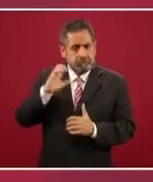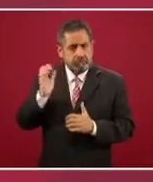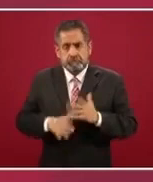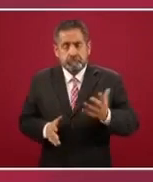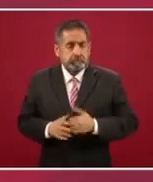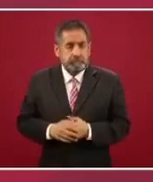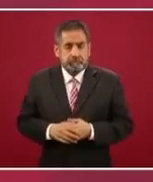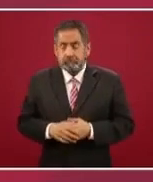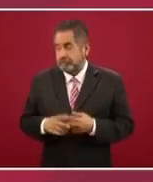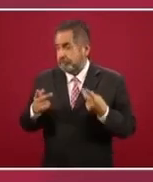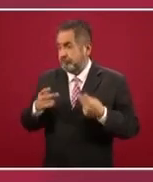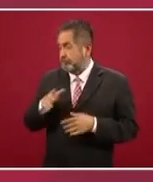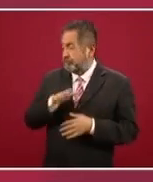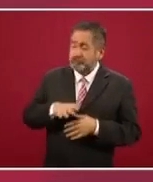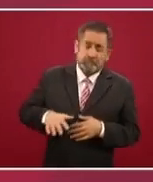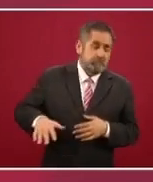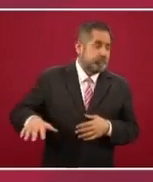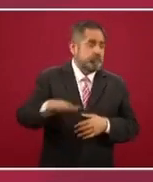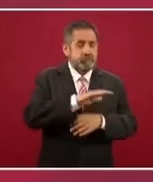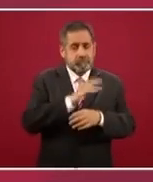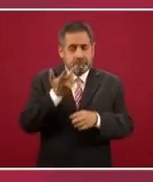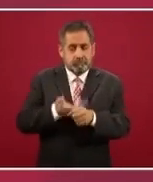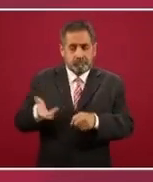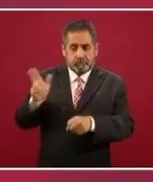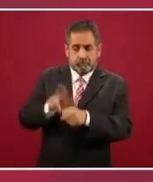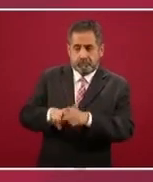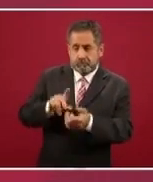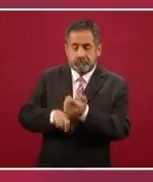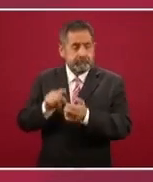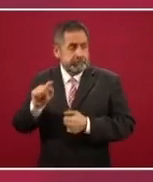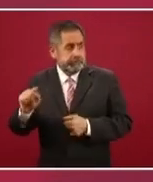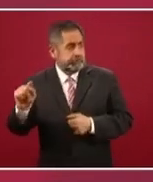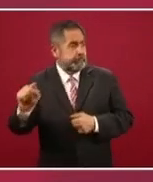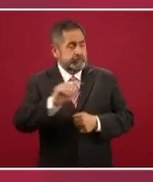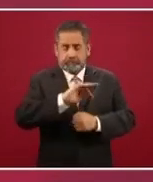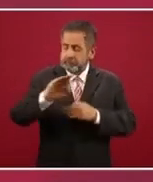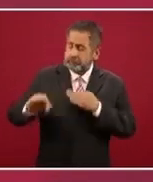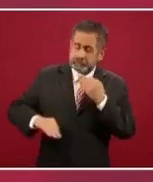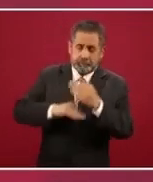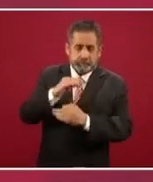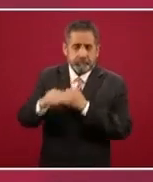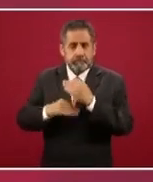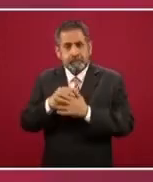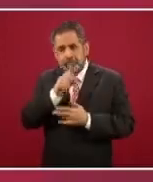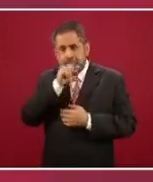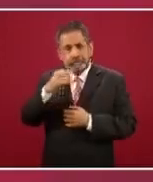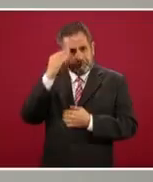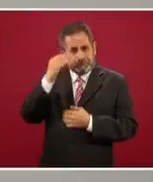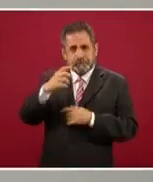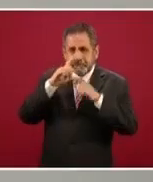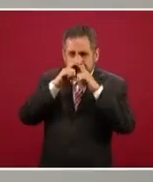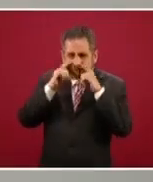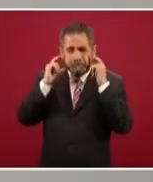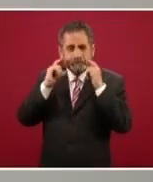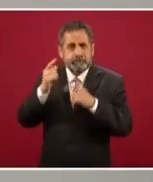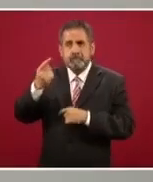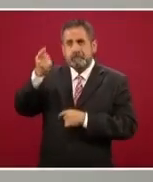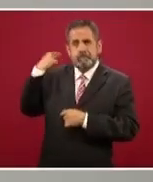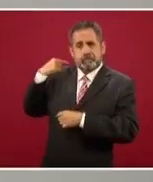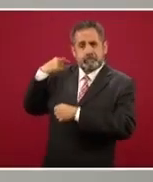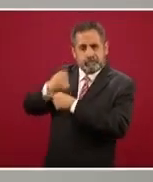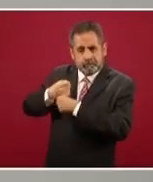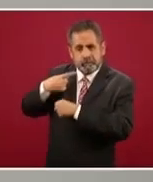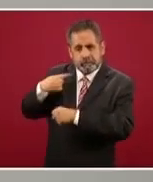los hospitales que durante todos los días de esta temporada de influenza y que también durante todos los años